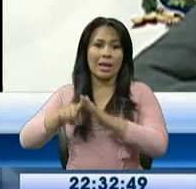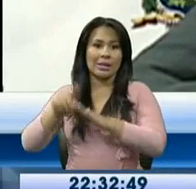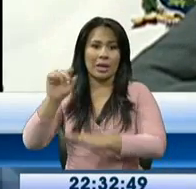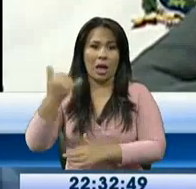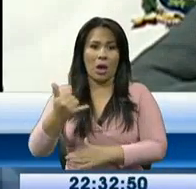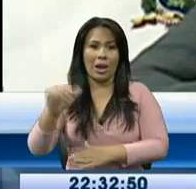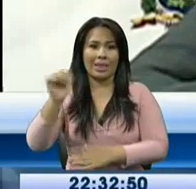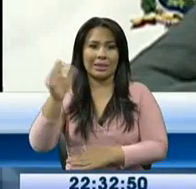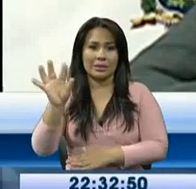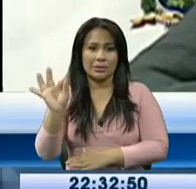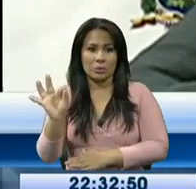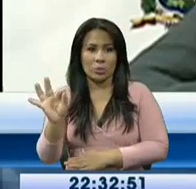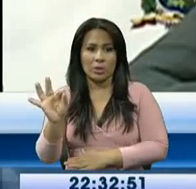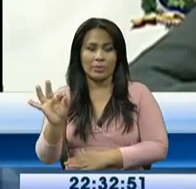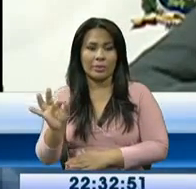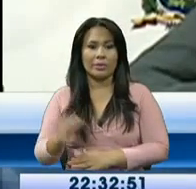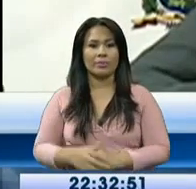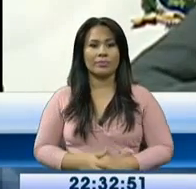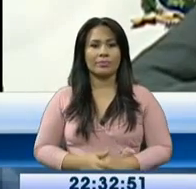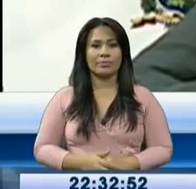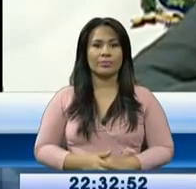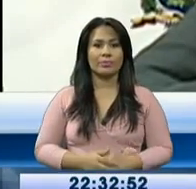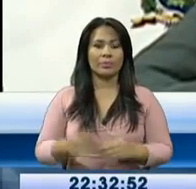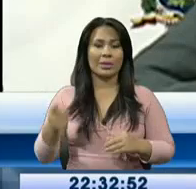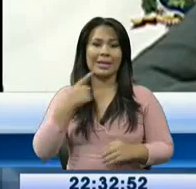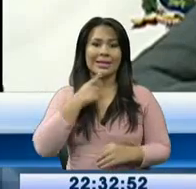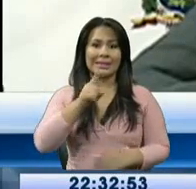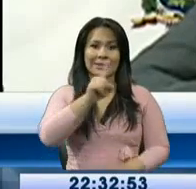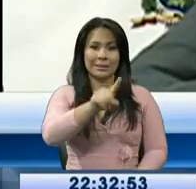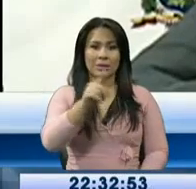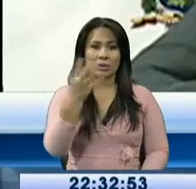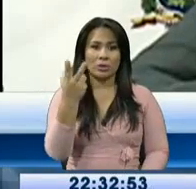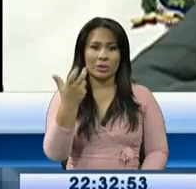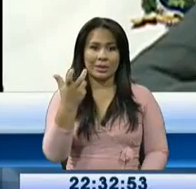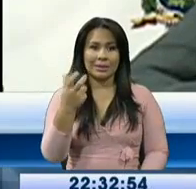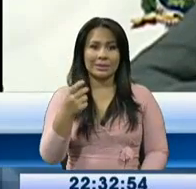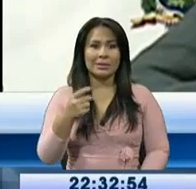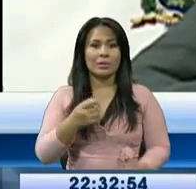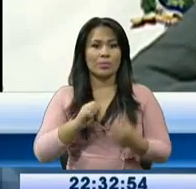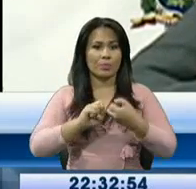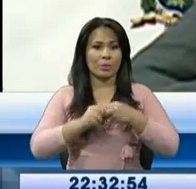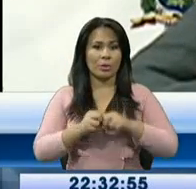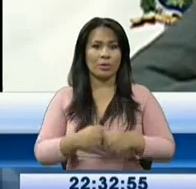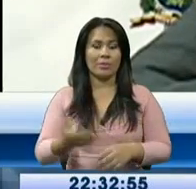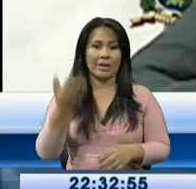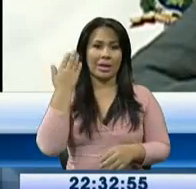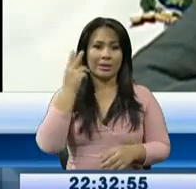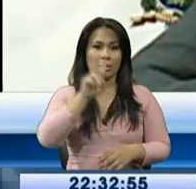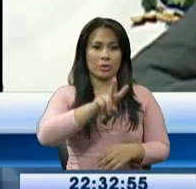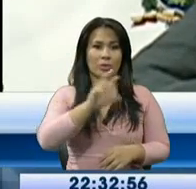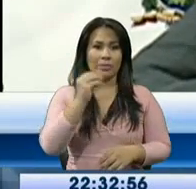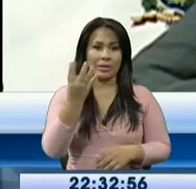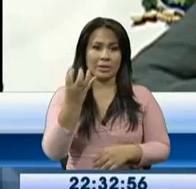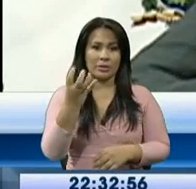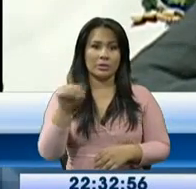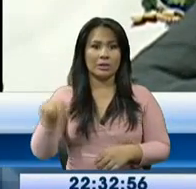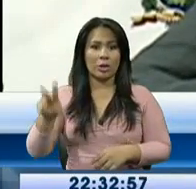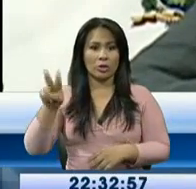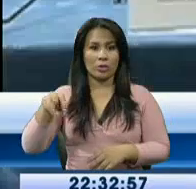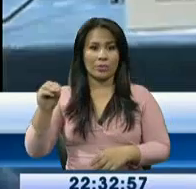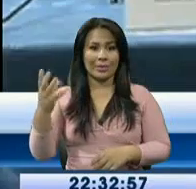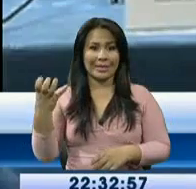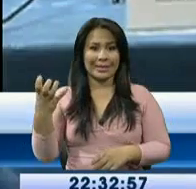sicariato de 50 casos con un total de 115 casos en el año 2014 en 72 casos en el año